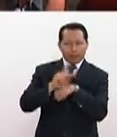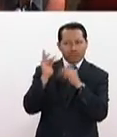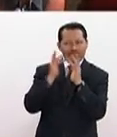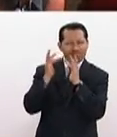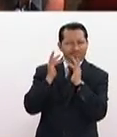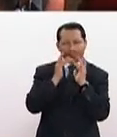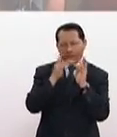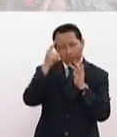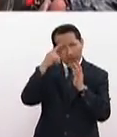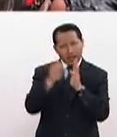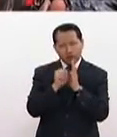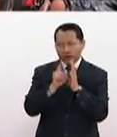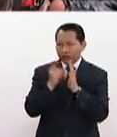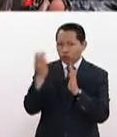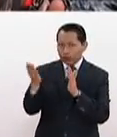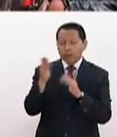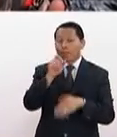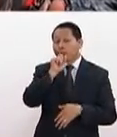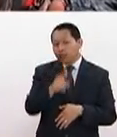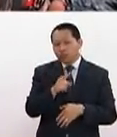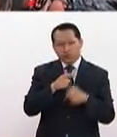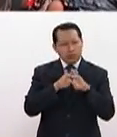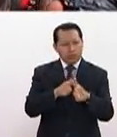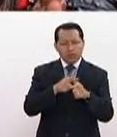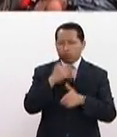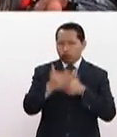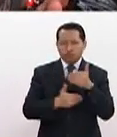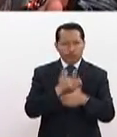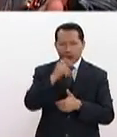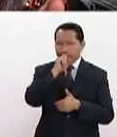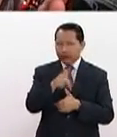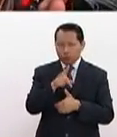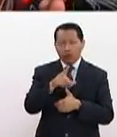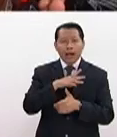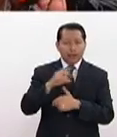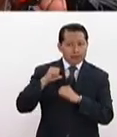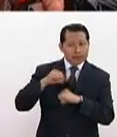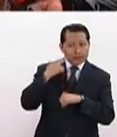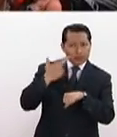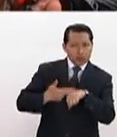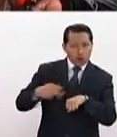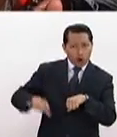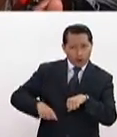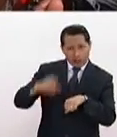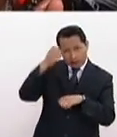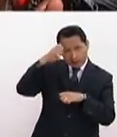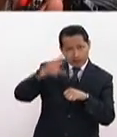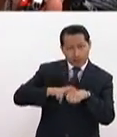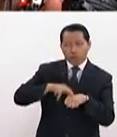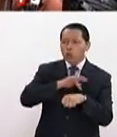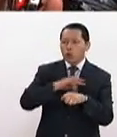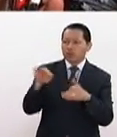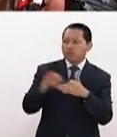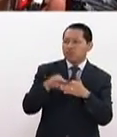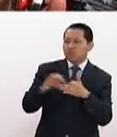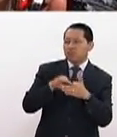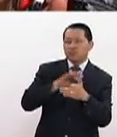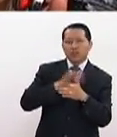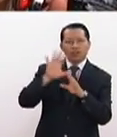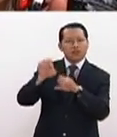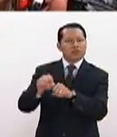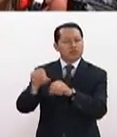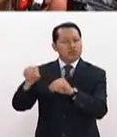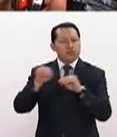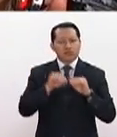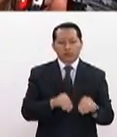estamos haciendo la solicitud. Daremos el acompañamiento junto con las autoridades extranjeras para efecto de que a la brevedad posible pueda ser enfrentada la